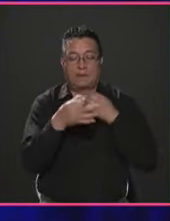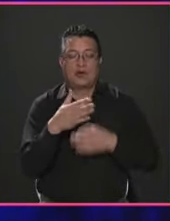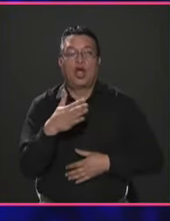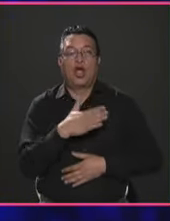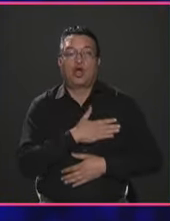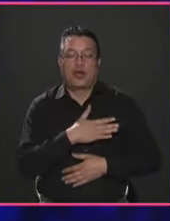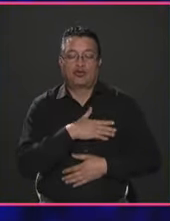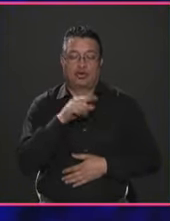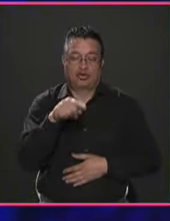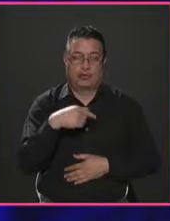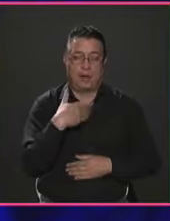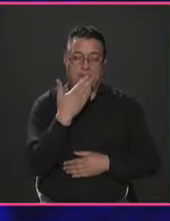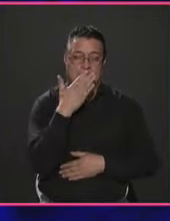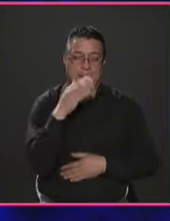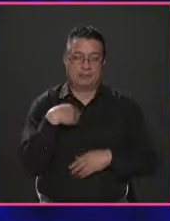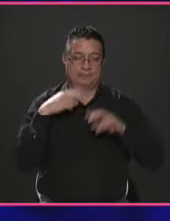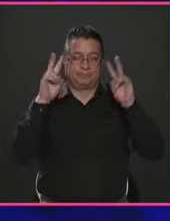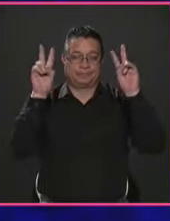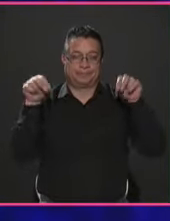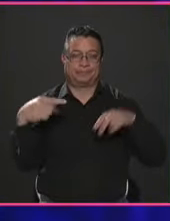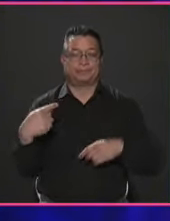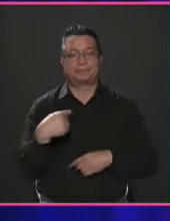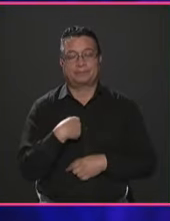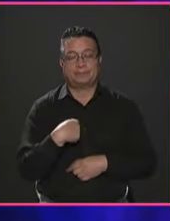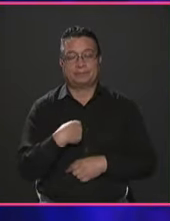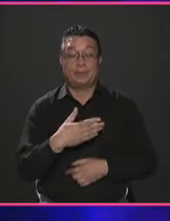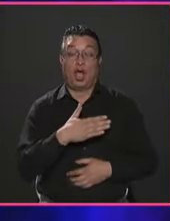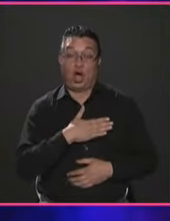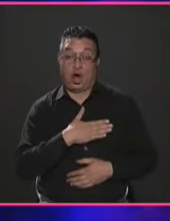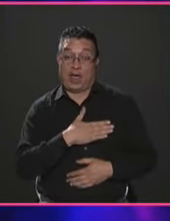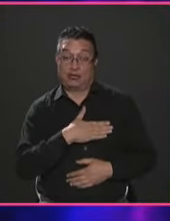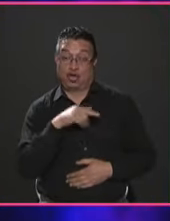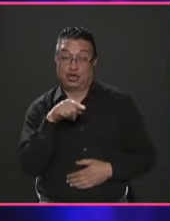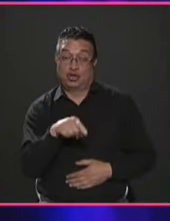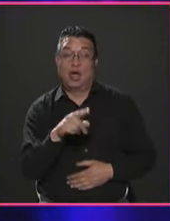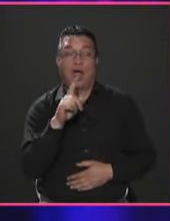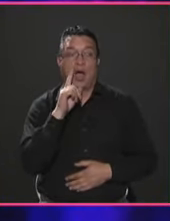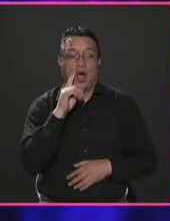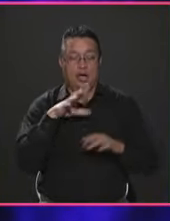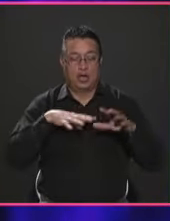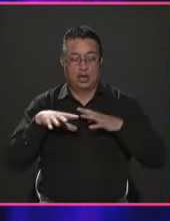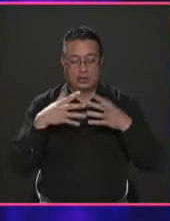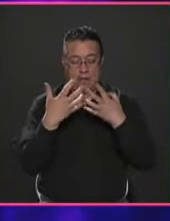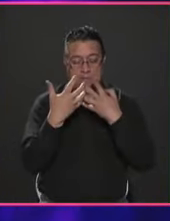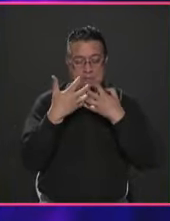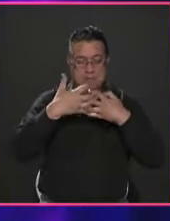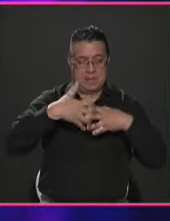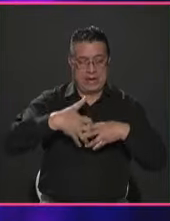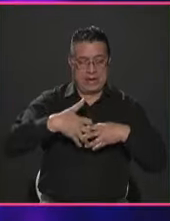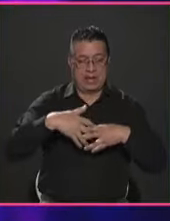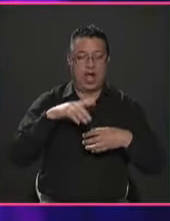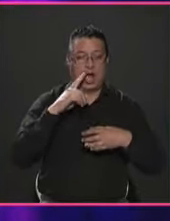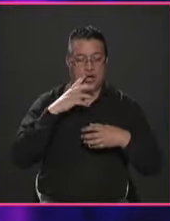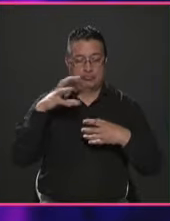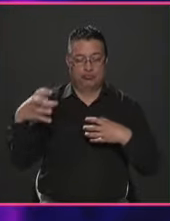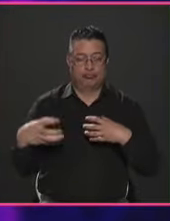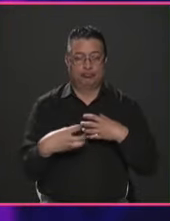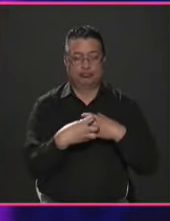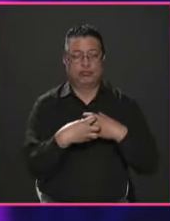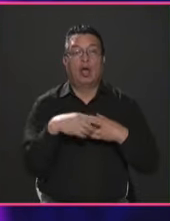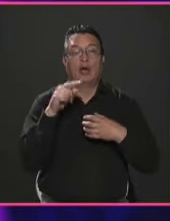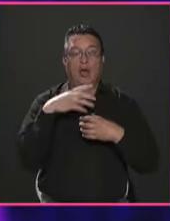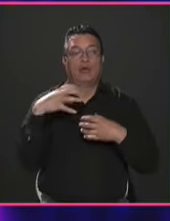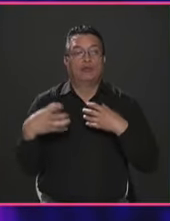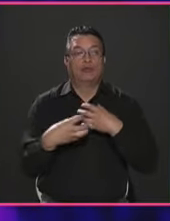es mi especialidad entonces en el corazón hay aparatos mecánicos hay